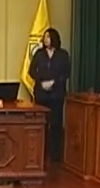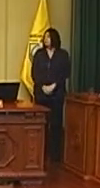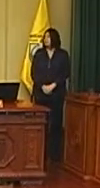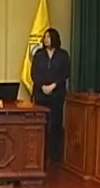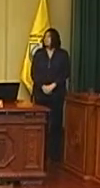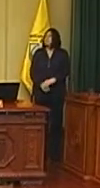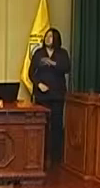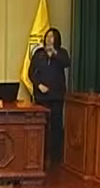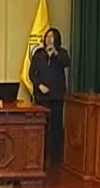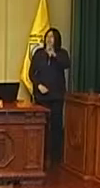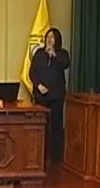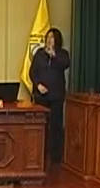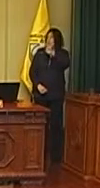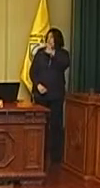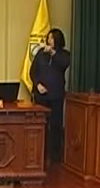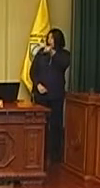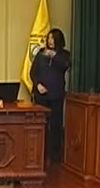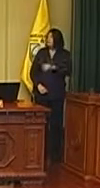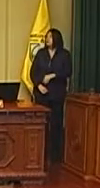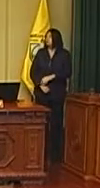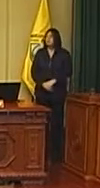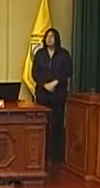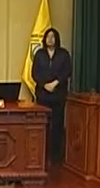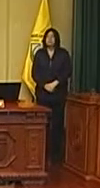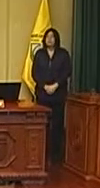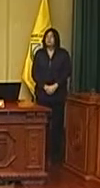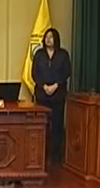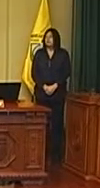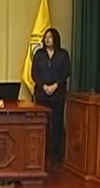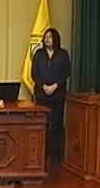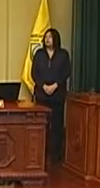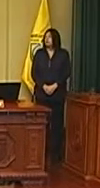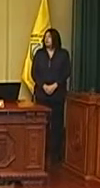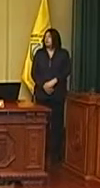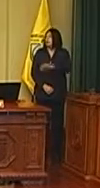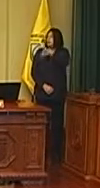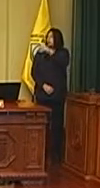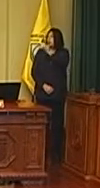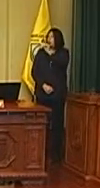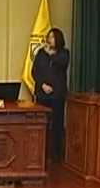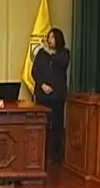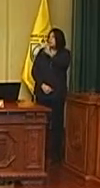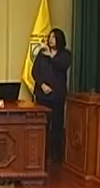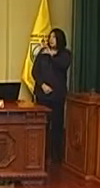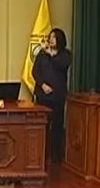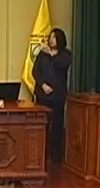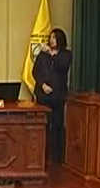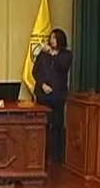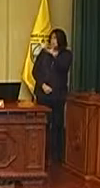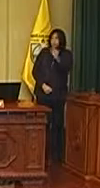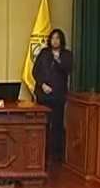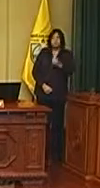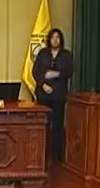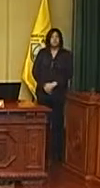Presente. Señor Manuel Ortiz de Ceballo González Vigil. Señor José Carlos de la Fuente Suárez.